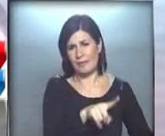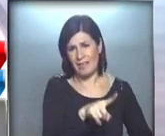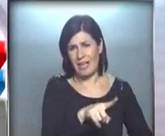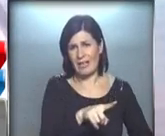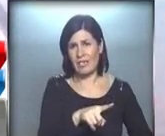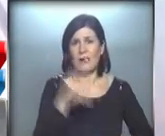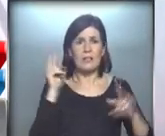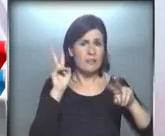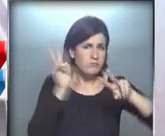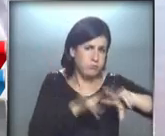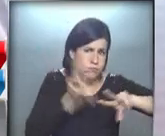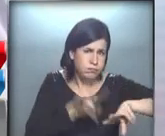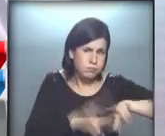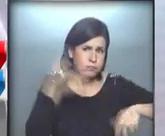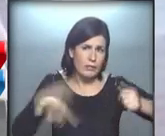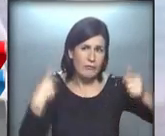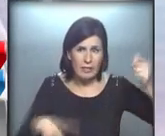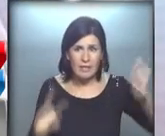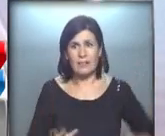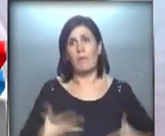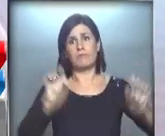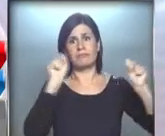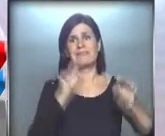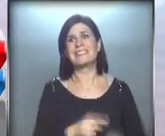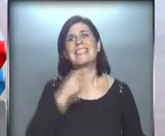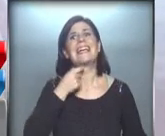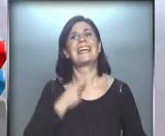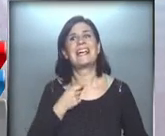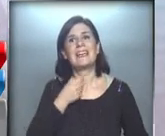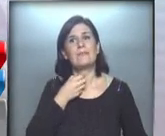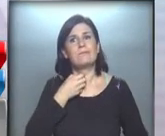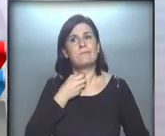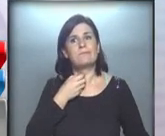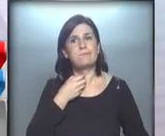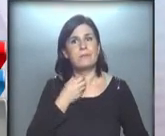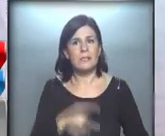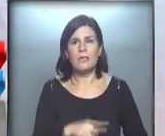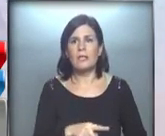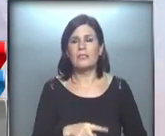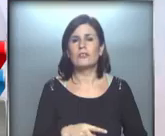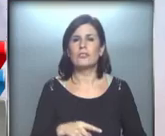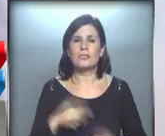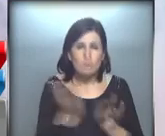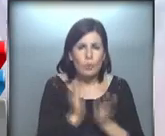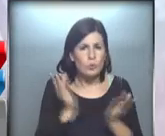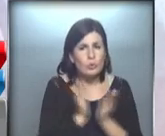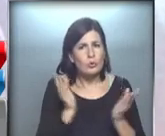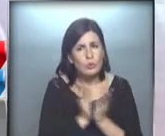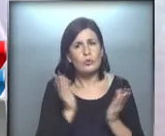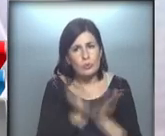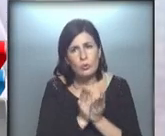distintos tipos de estudios médicos, se determinó que se trataba de esta patología, de esta dolencia, y por eso comenzó con una serie de estudios y